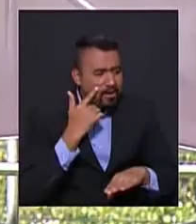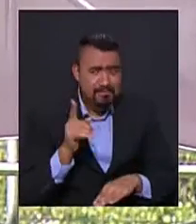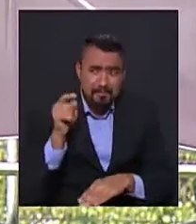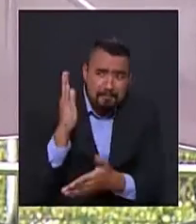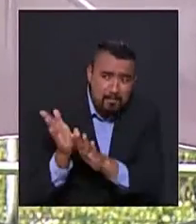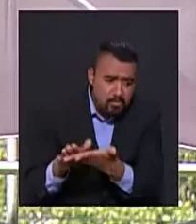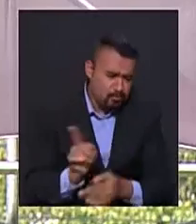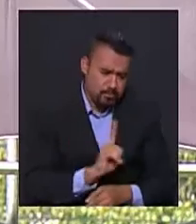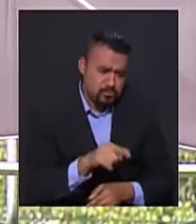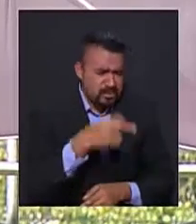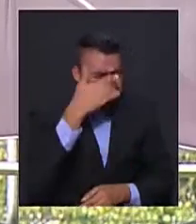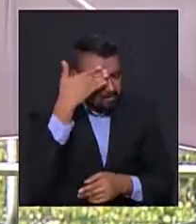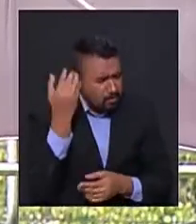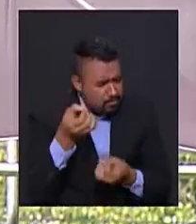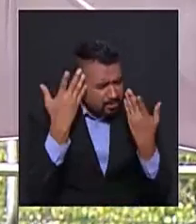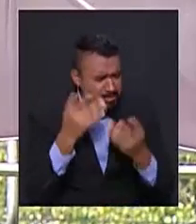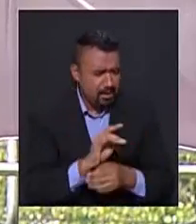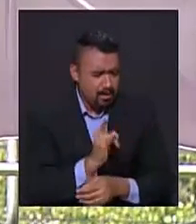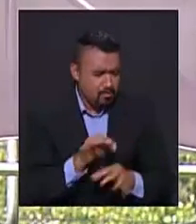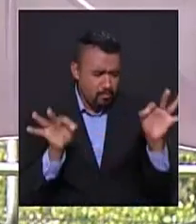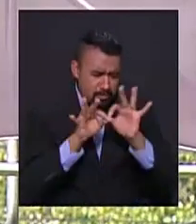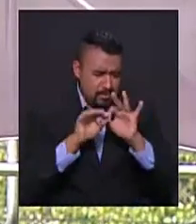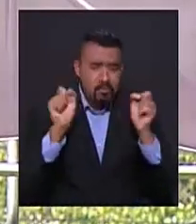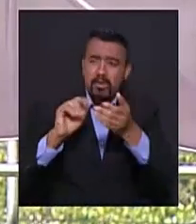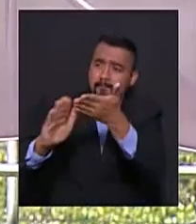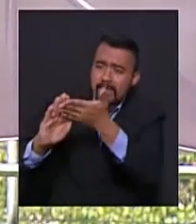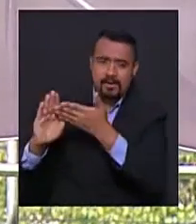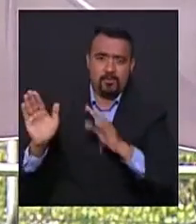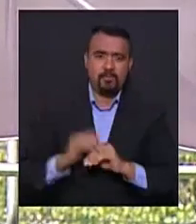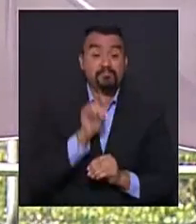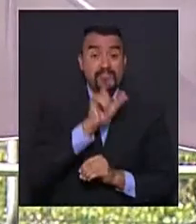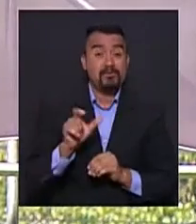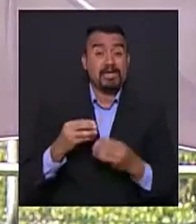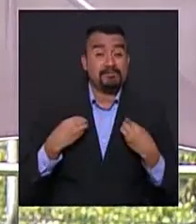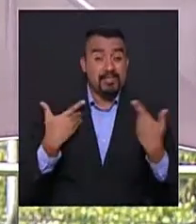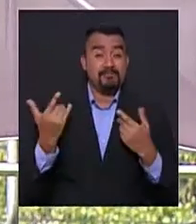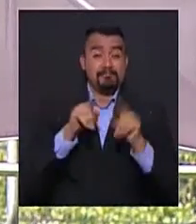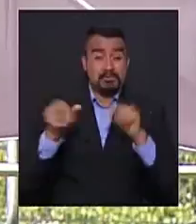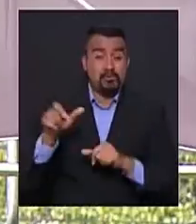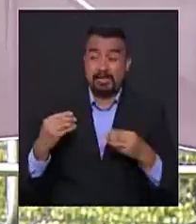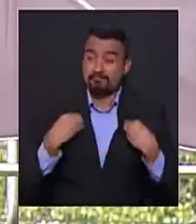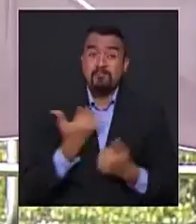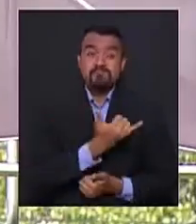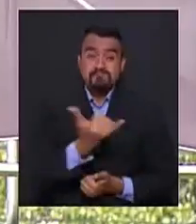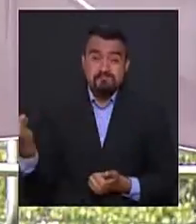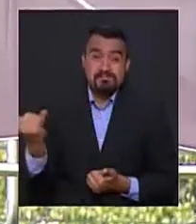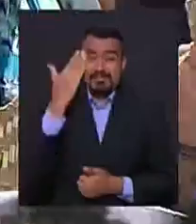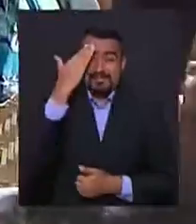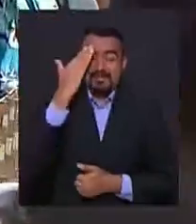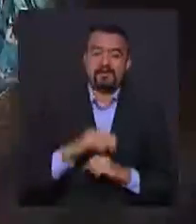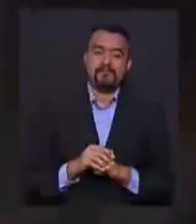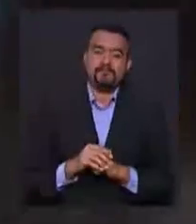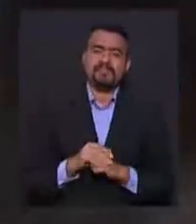honesta, en todos los que murieron, los que resistieron, los que sobrevivimos. Todos los que vivimos esa